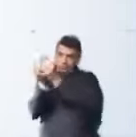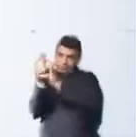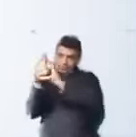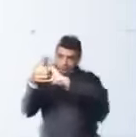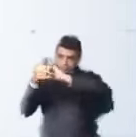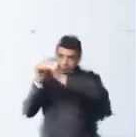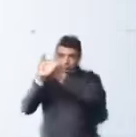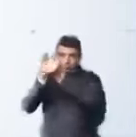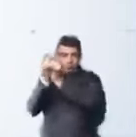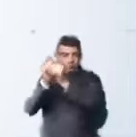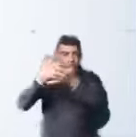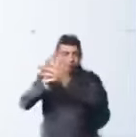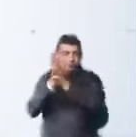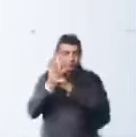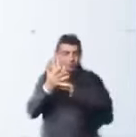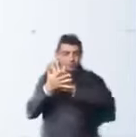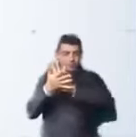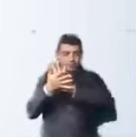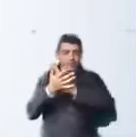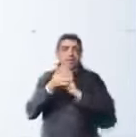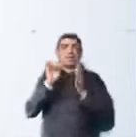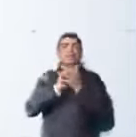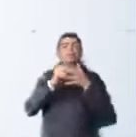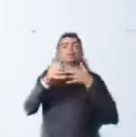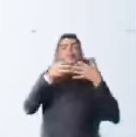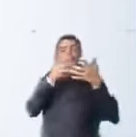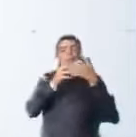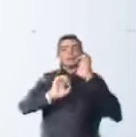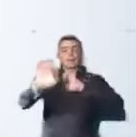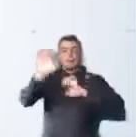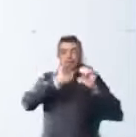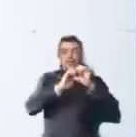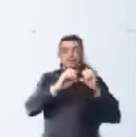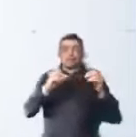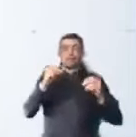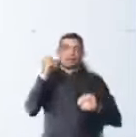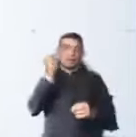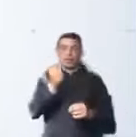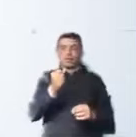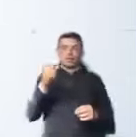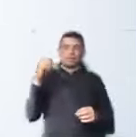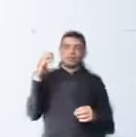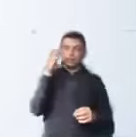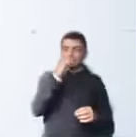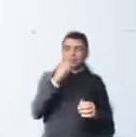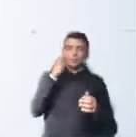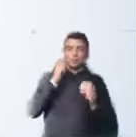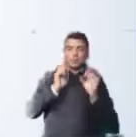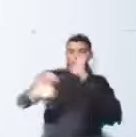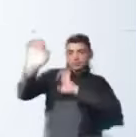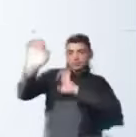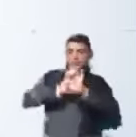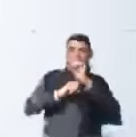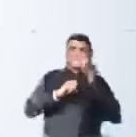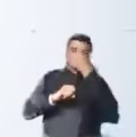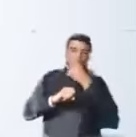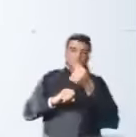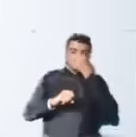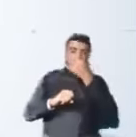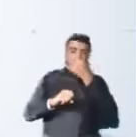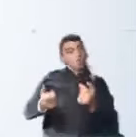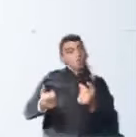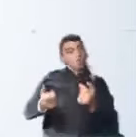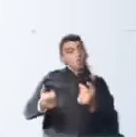como nuestro sistema de defensas reacciona frente a las infecciones virales. Pero quiero decirles qué hace el